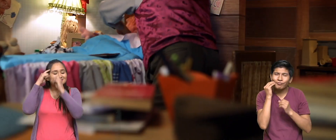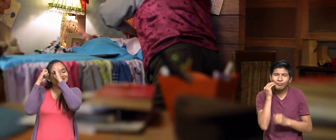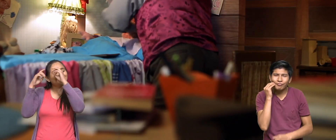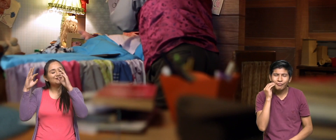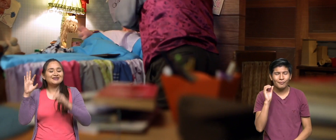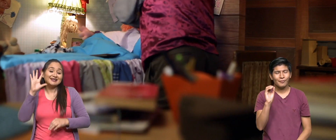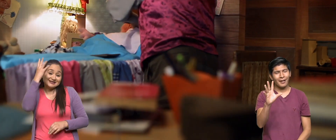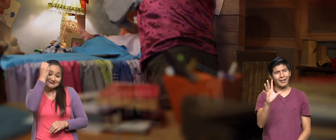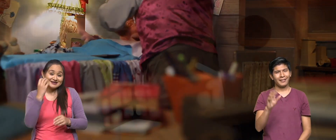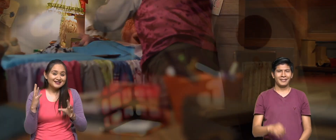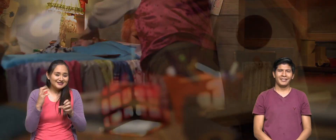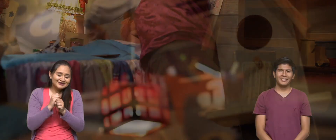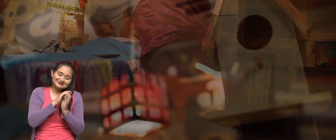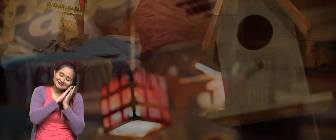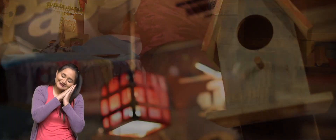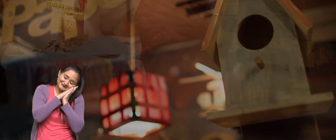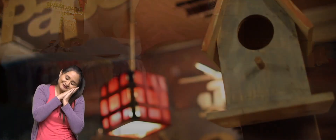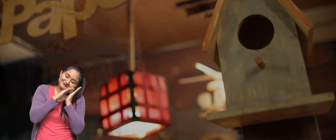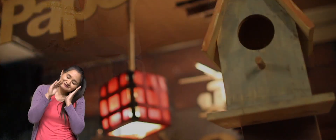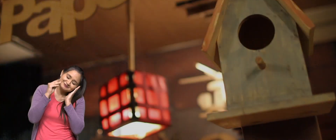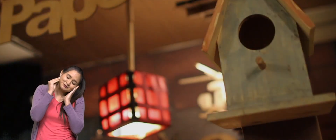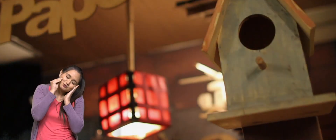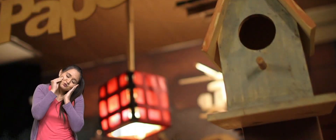pequeña. Dulces sueños, papo.